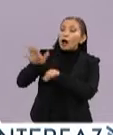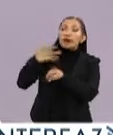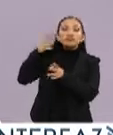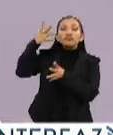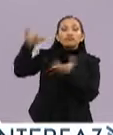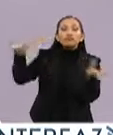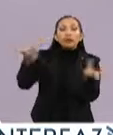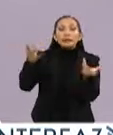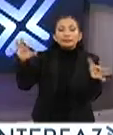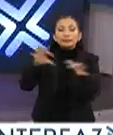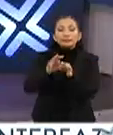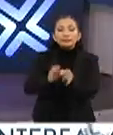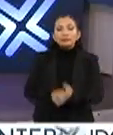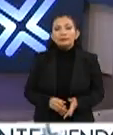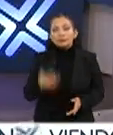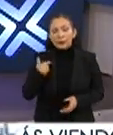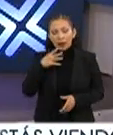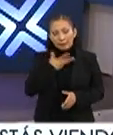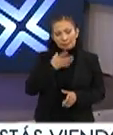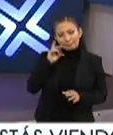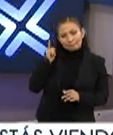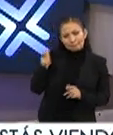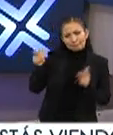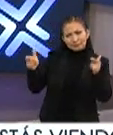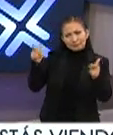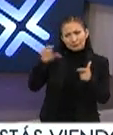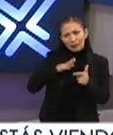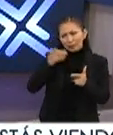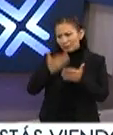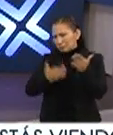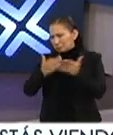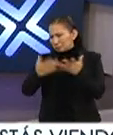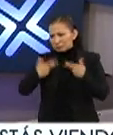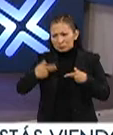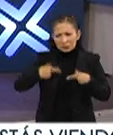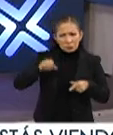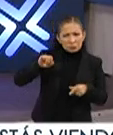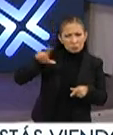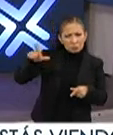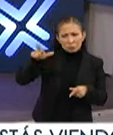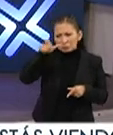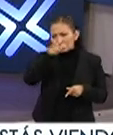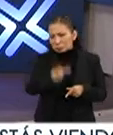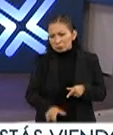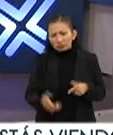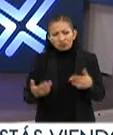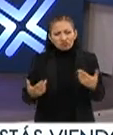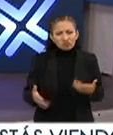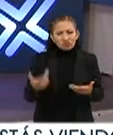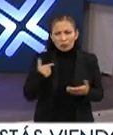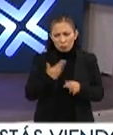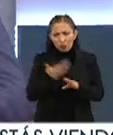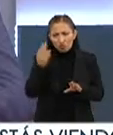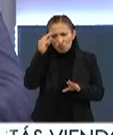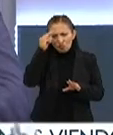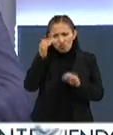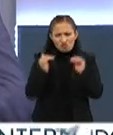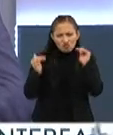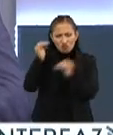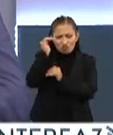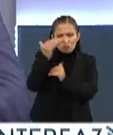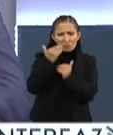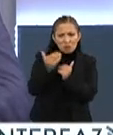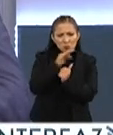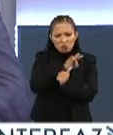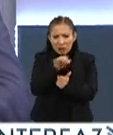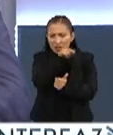Pues se observó que había una carencia de profesionistas o profesionales muy competitivos que tuvieran